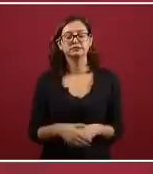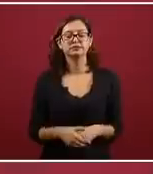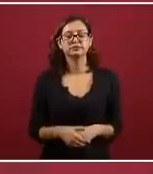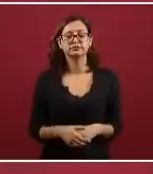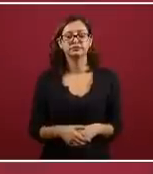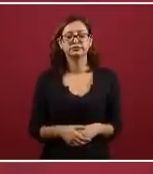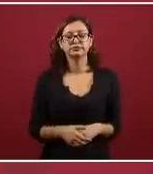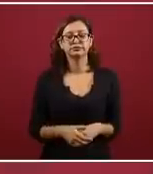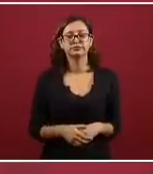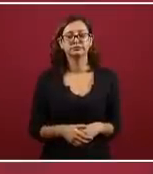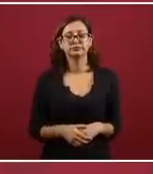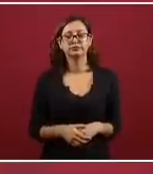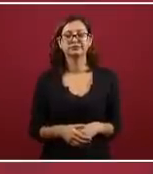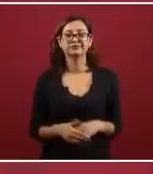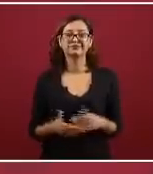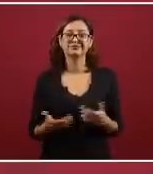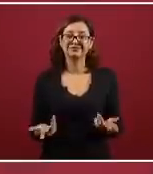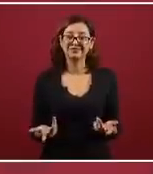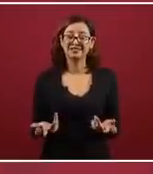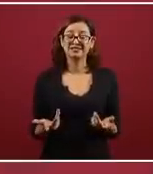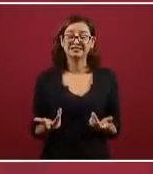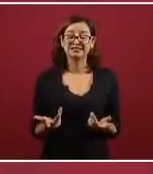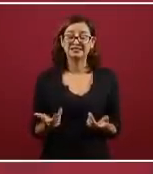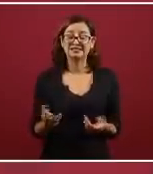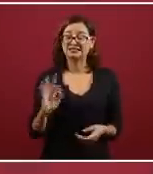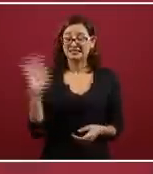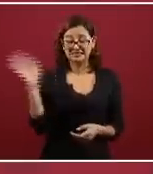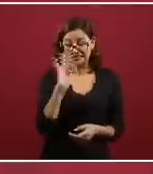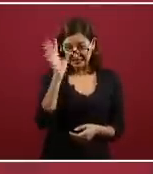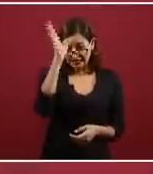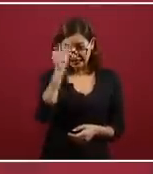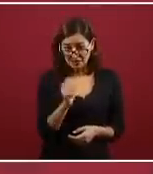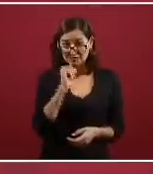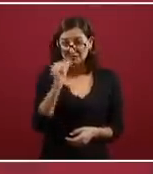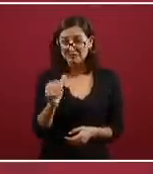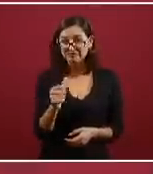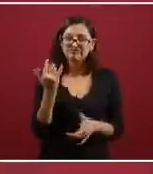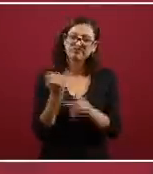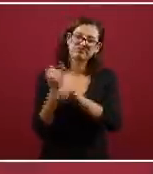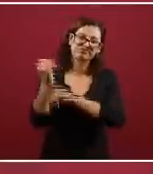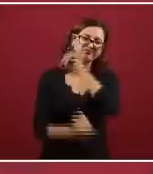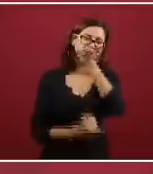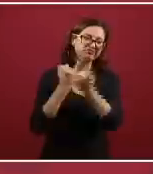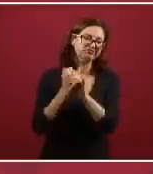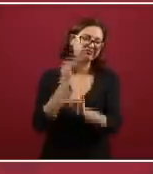repito, ir a los tribunales internacionales.